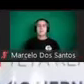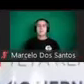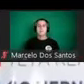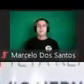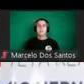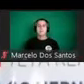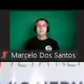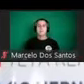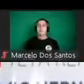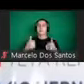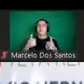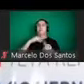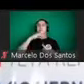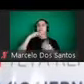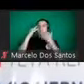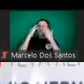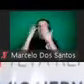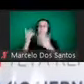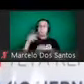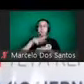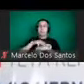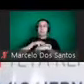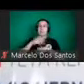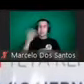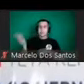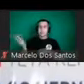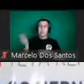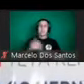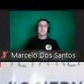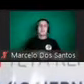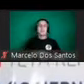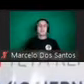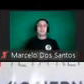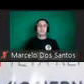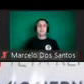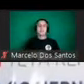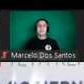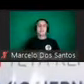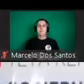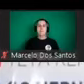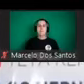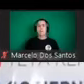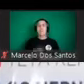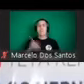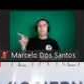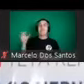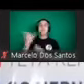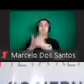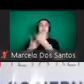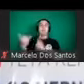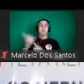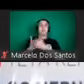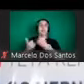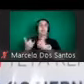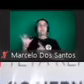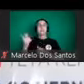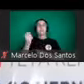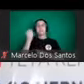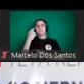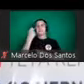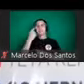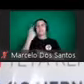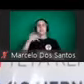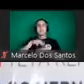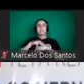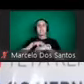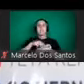Aguilleve, tende de ministra. Teisa, Oñeña, de Curí, Tetán, en Villocay, San Luis de Jara, Peña Caray, Cristina